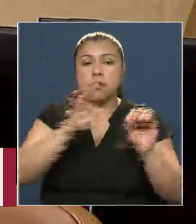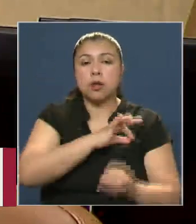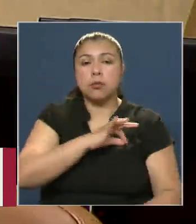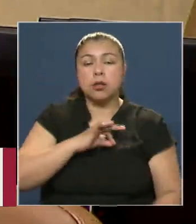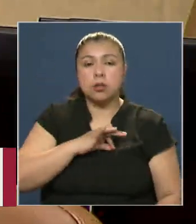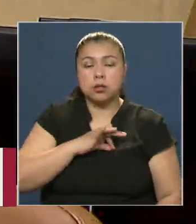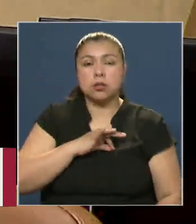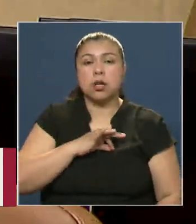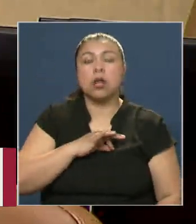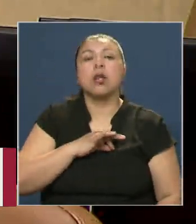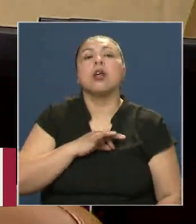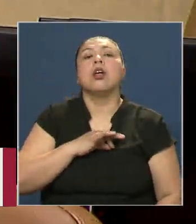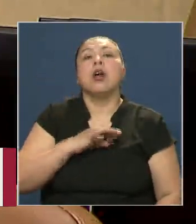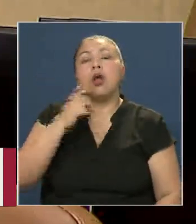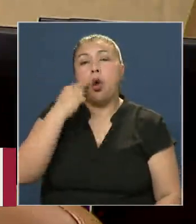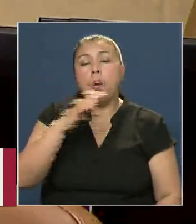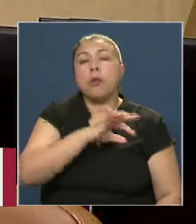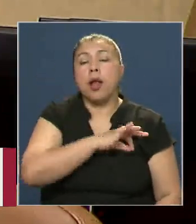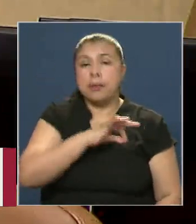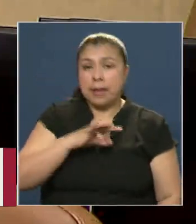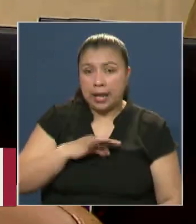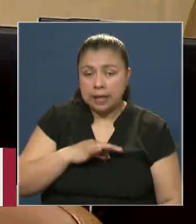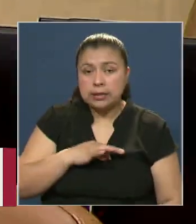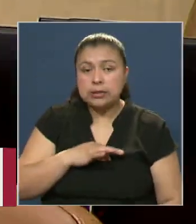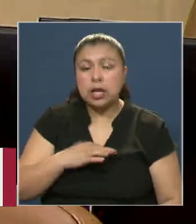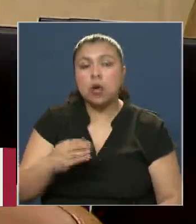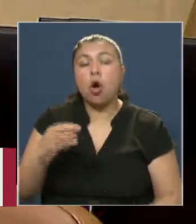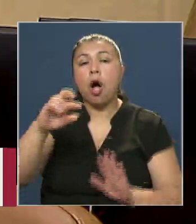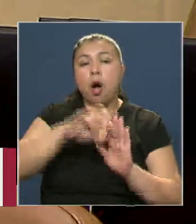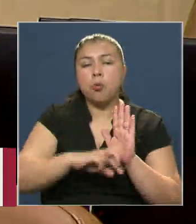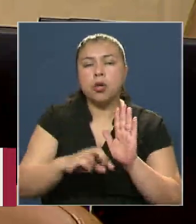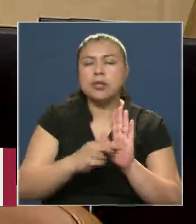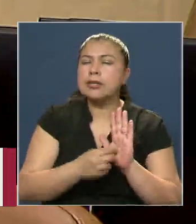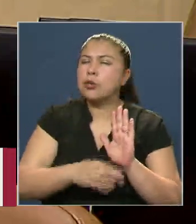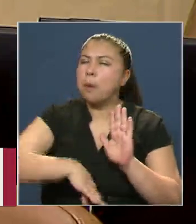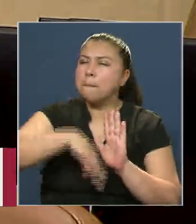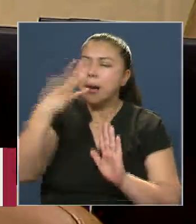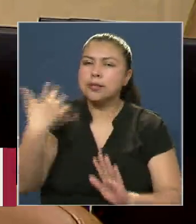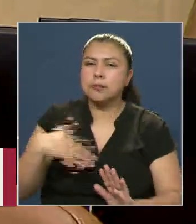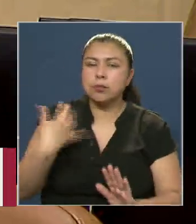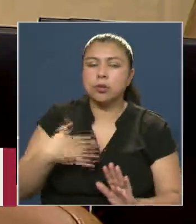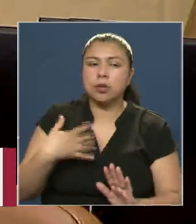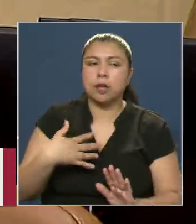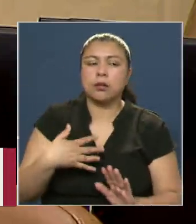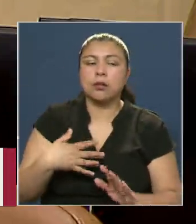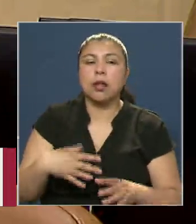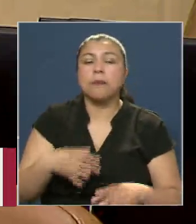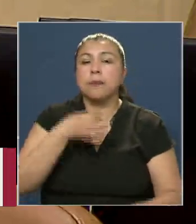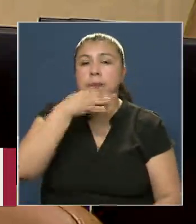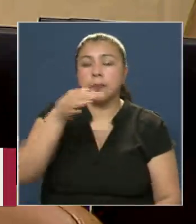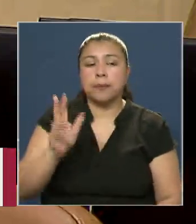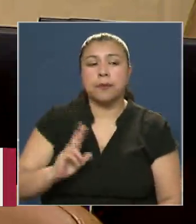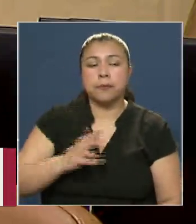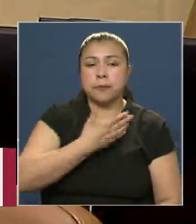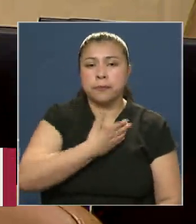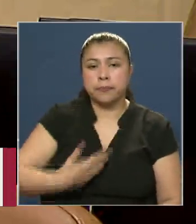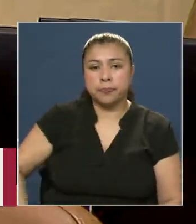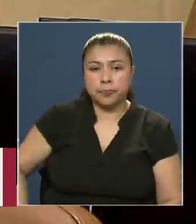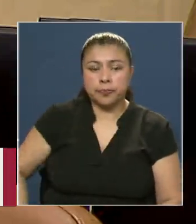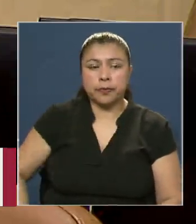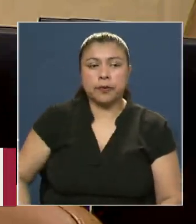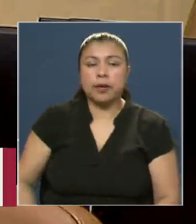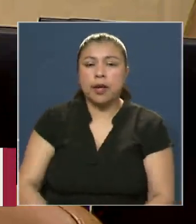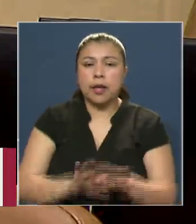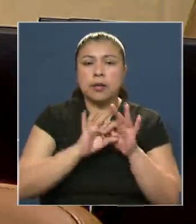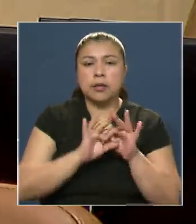y al ministerio a sumarse a un proyecto más ambicioso. He dicho, señor presidente, muchas gracias. Muchas gracias,